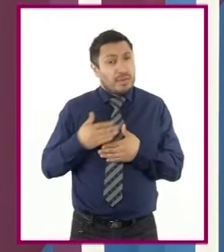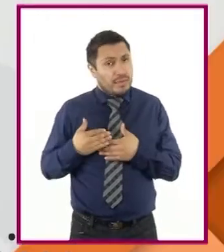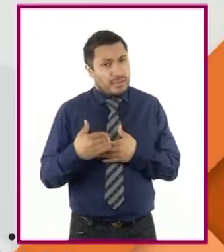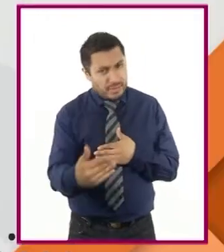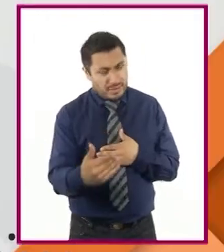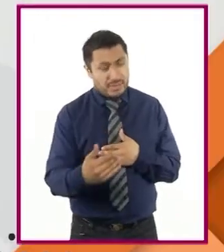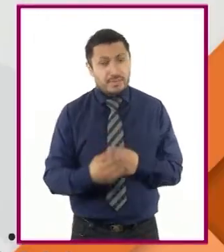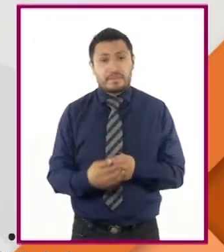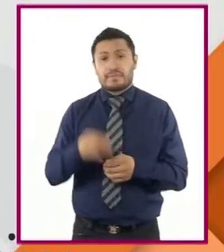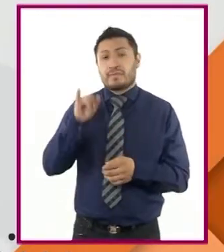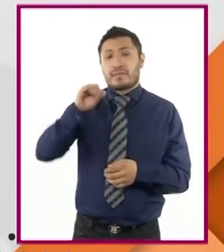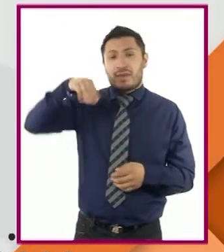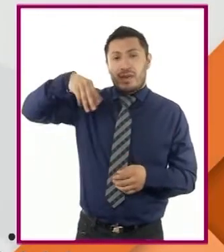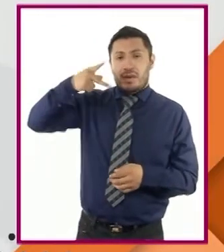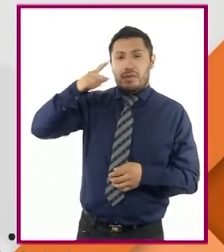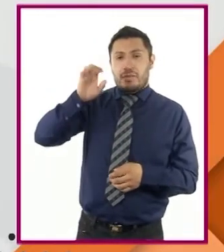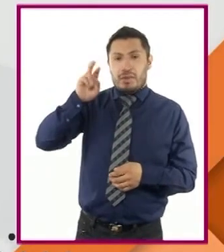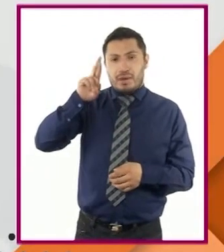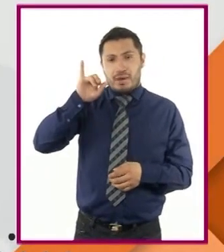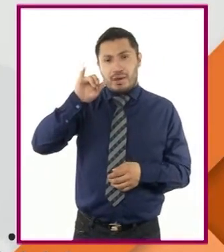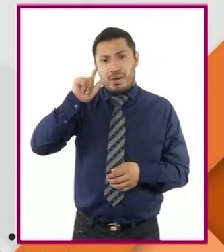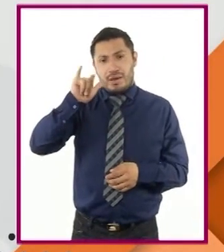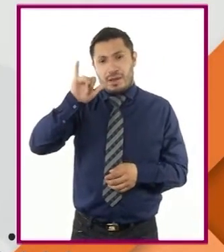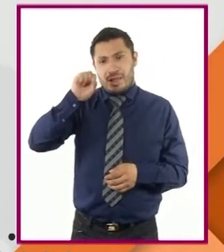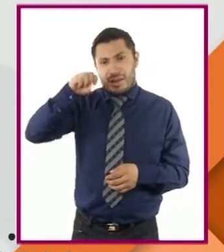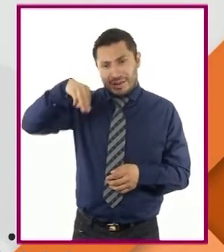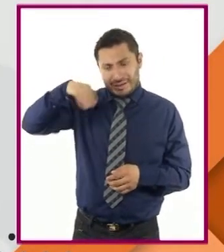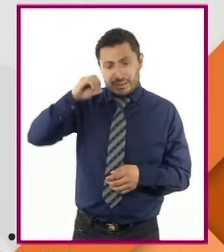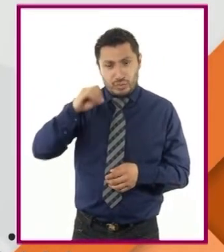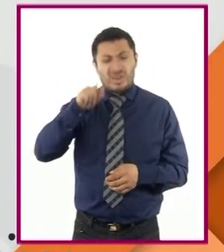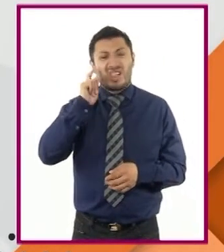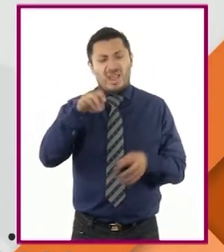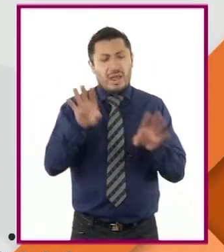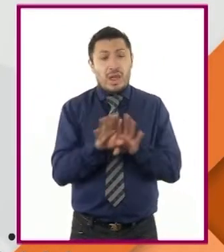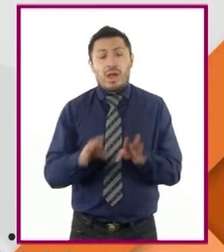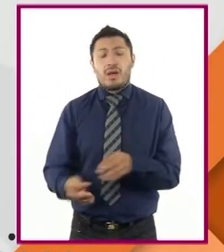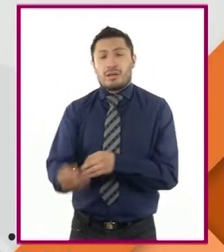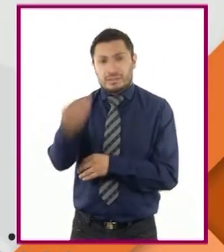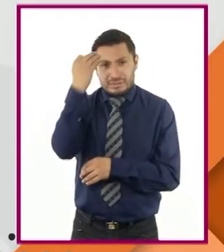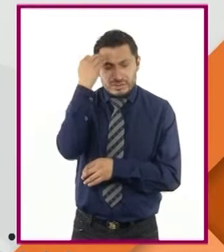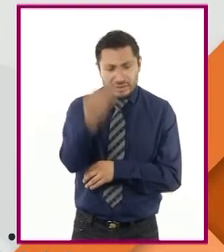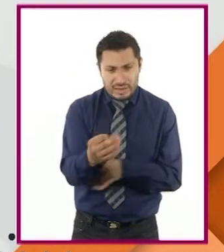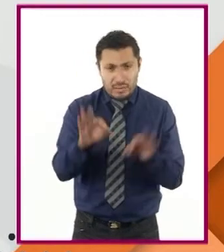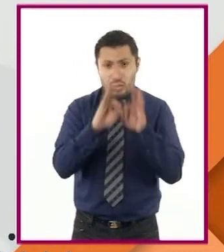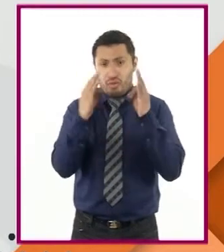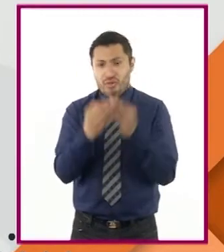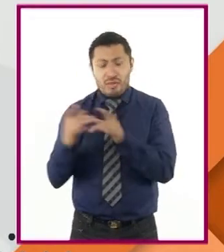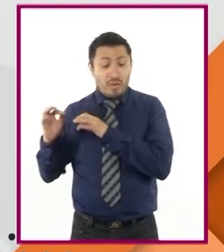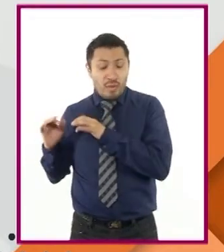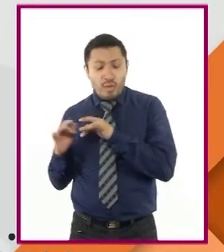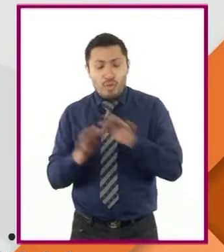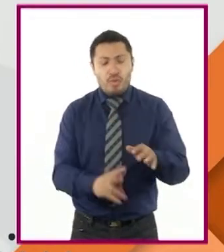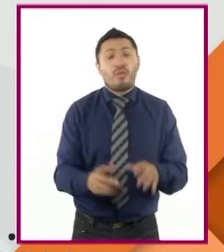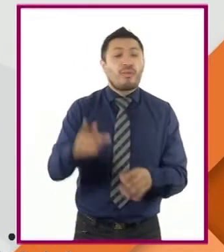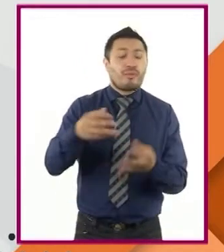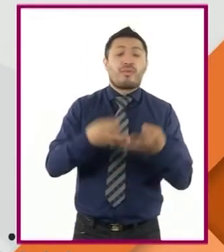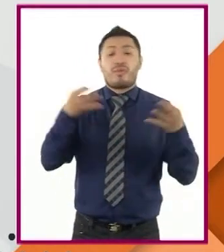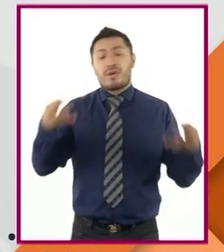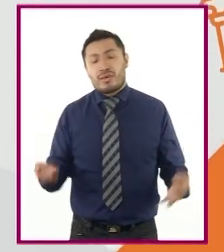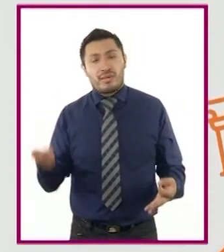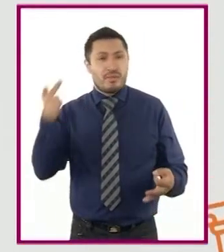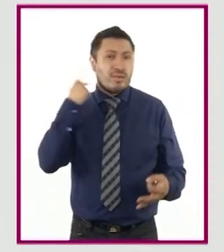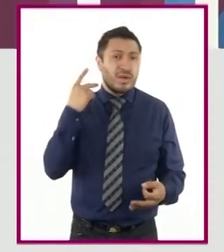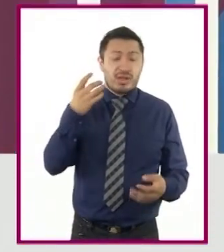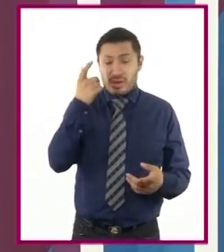imperialismo. Podemos entender al imperialismo como el proceso de dominación territorial, político, económico